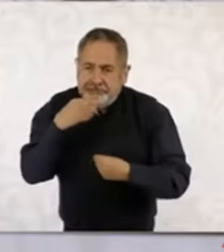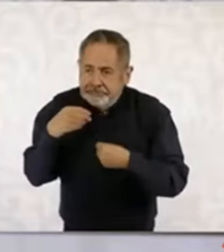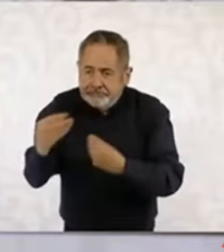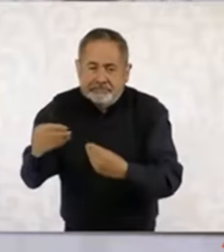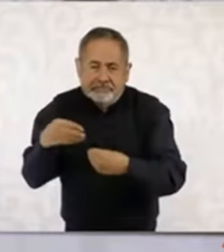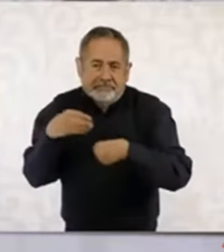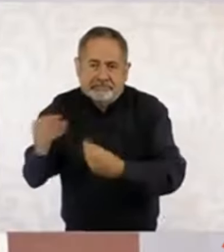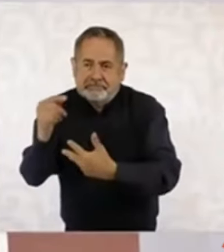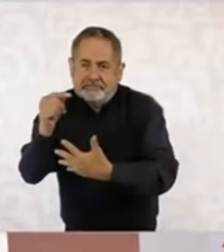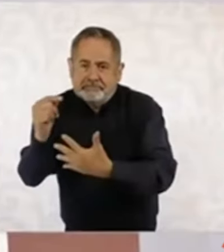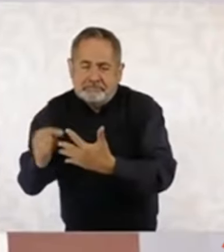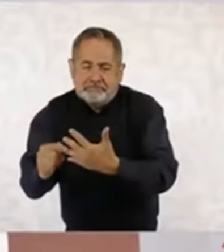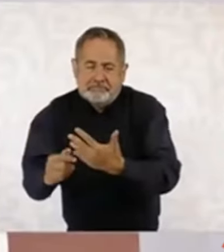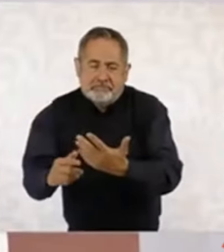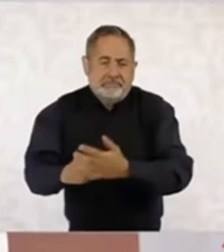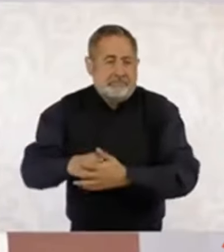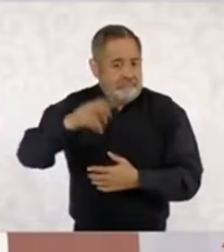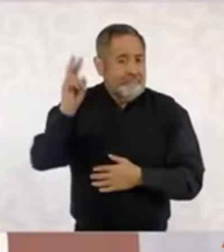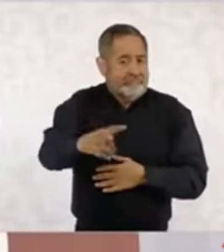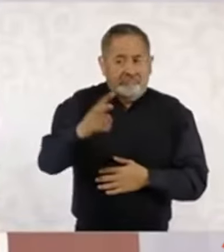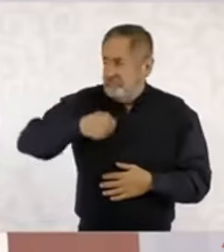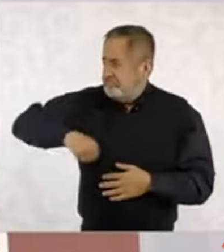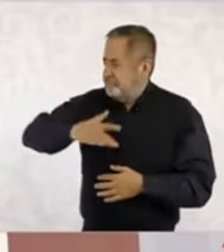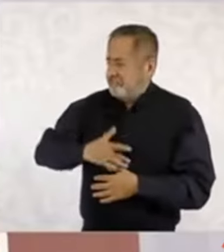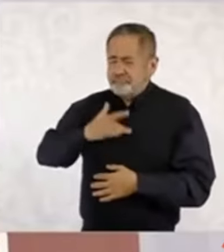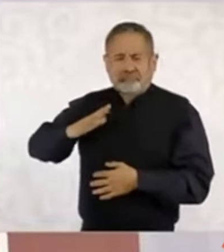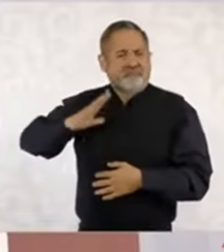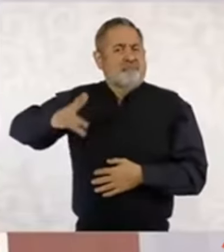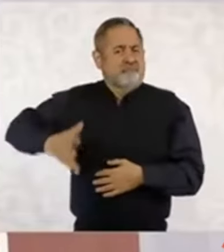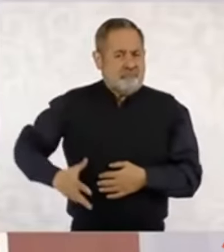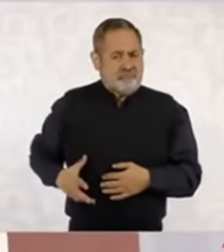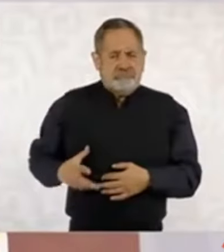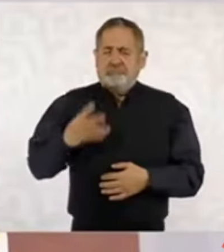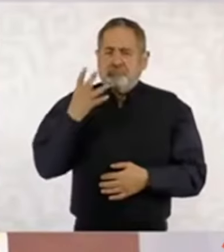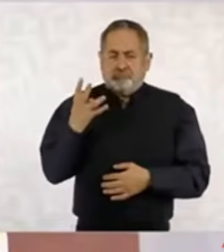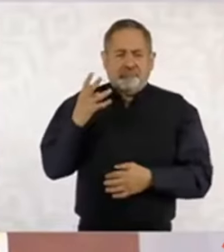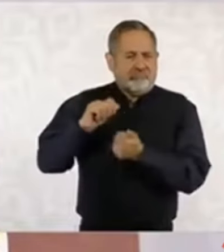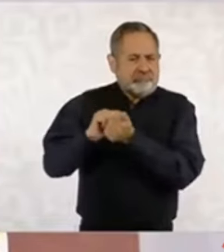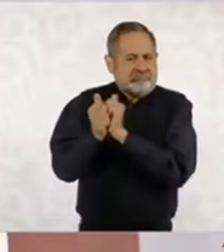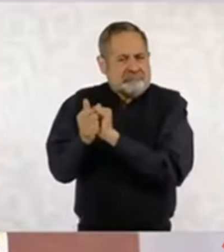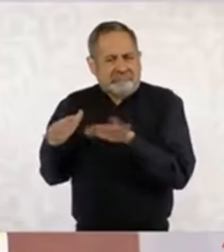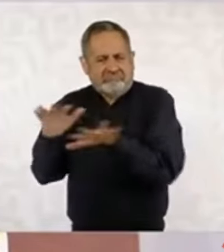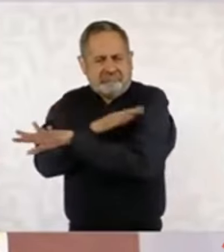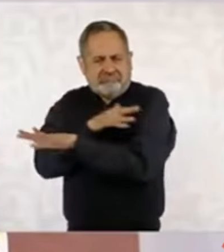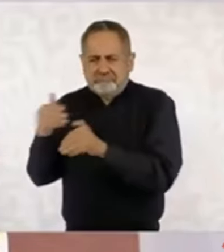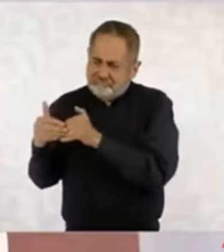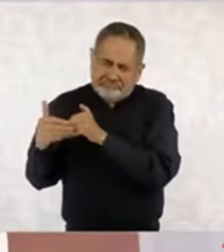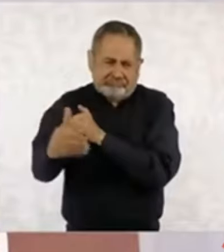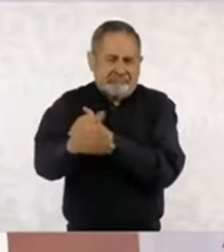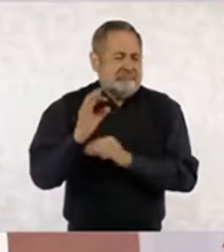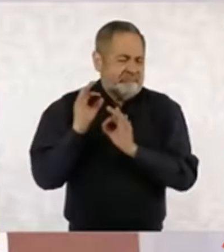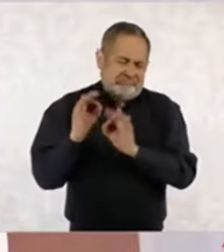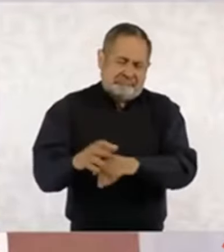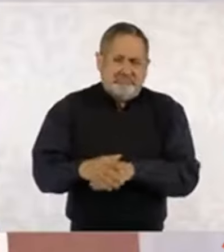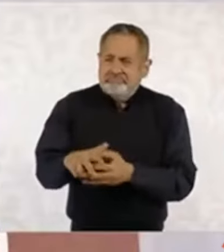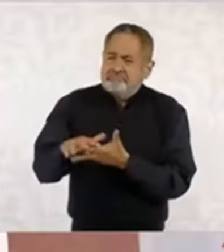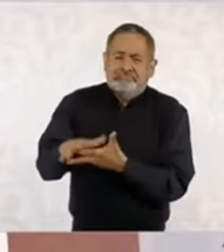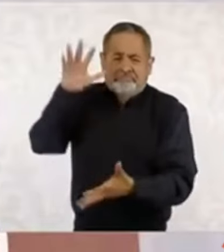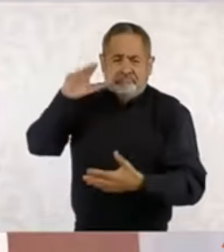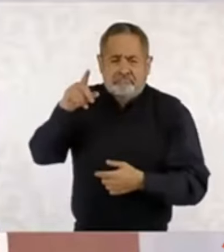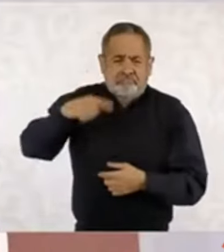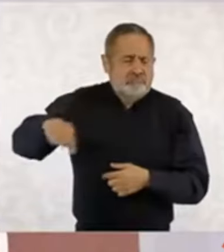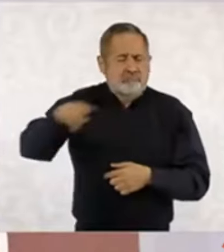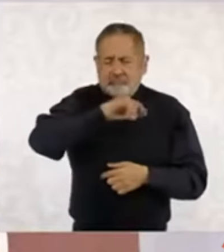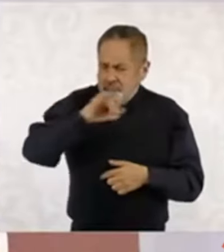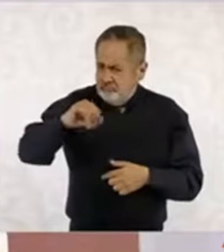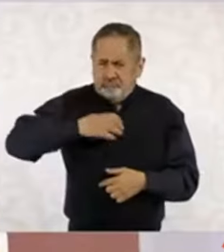Entonces, sí estamos orgullosos de la Cuarta Transformación y el pueblo de México en su gran mayoría está